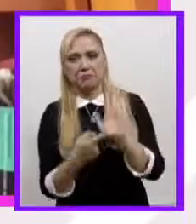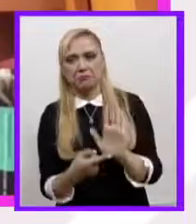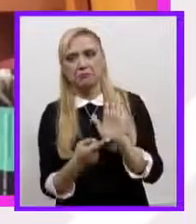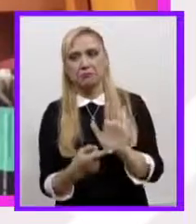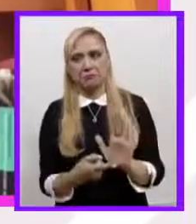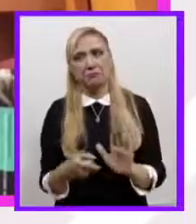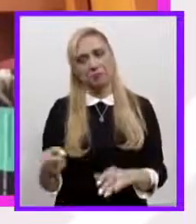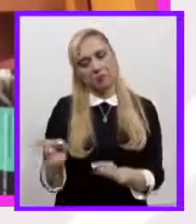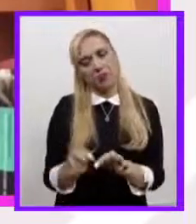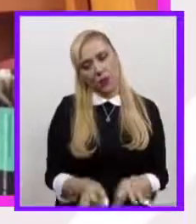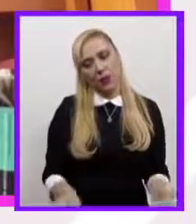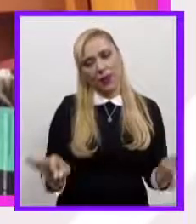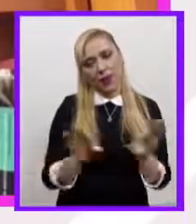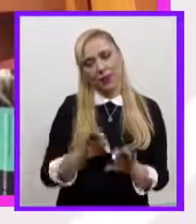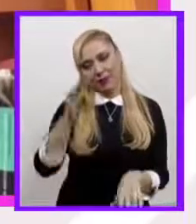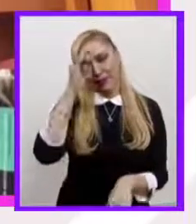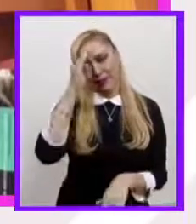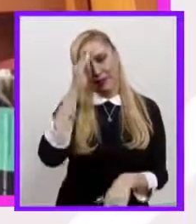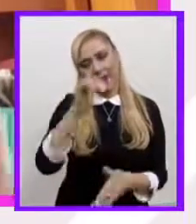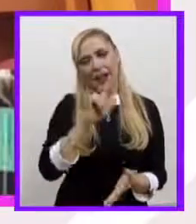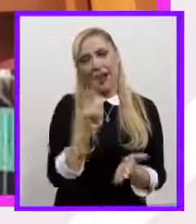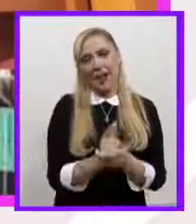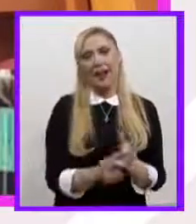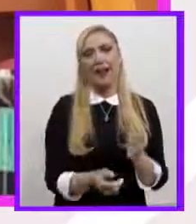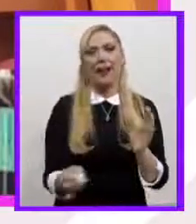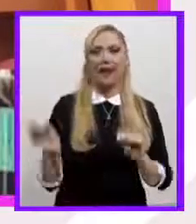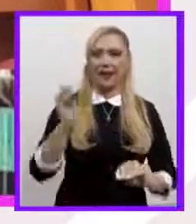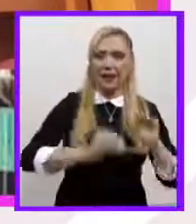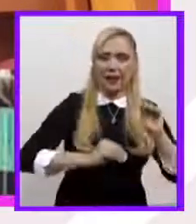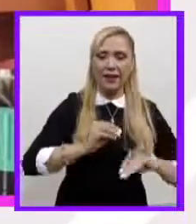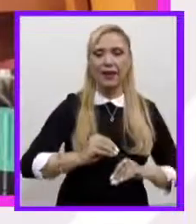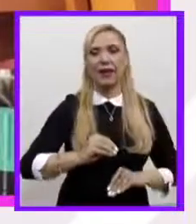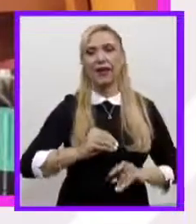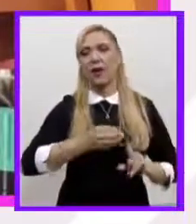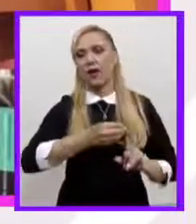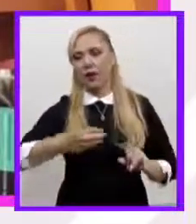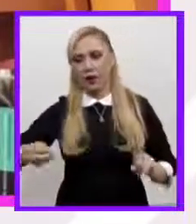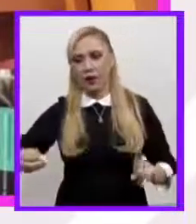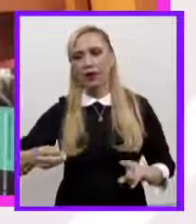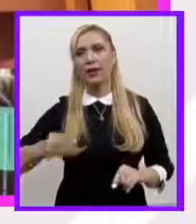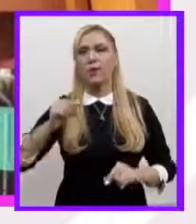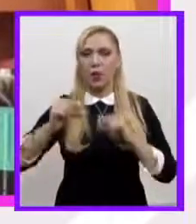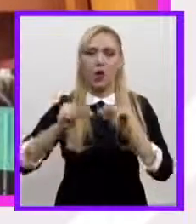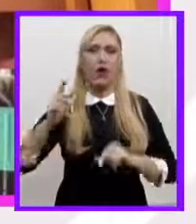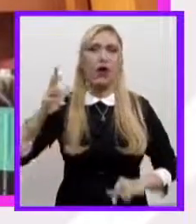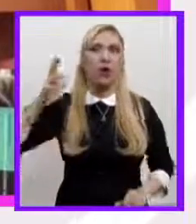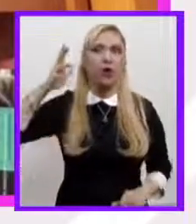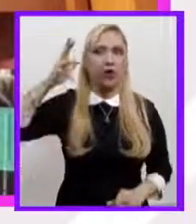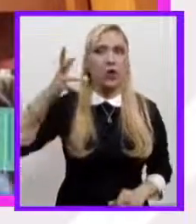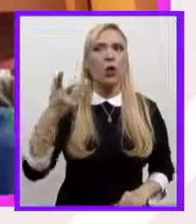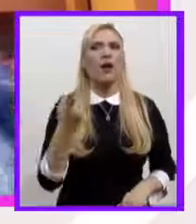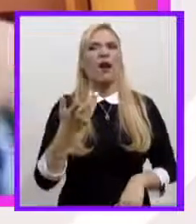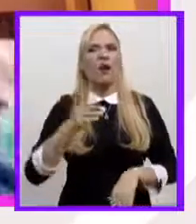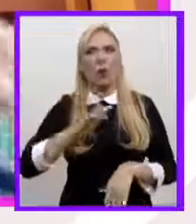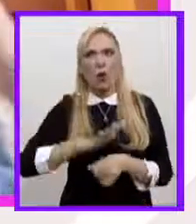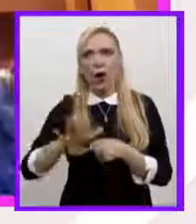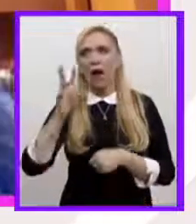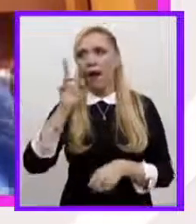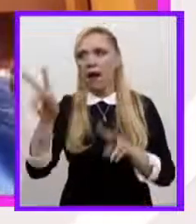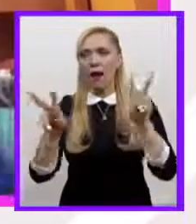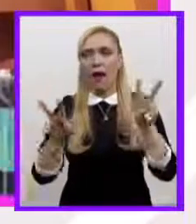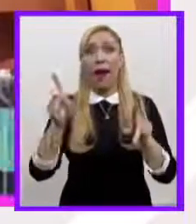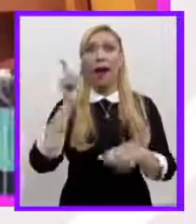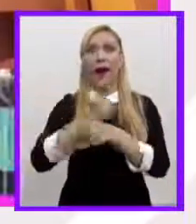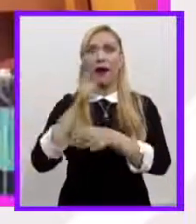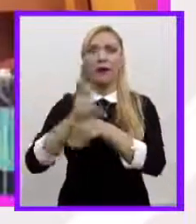iniciativas es fundamental, y que podamos tener este tipo de medidas e ir viendo en el futuro qué más necesitamos hacer para